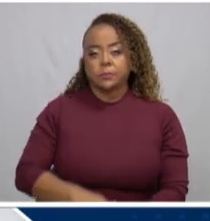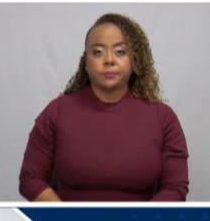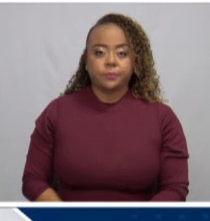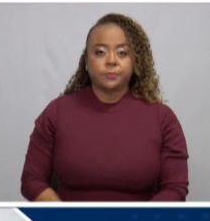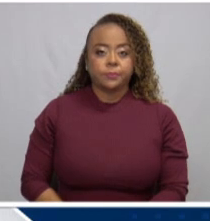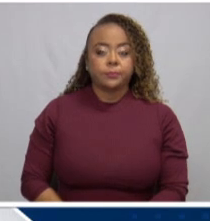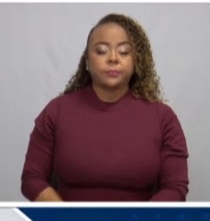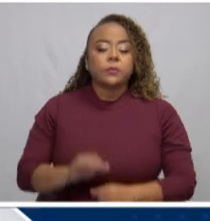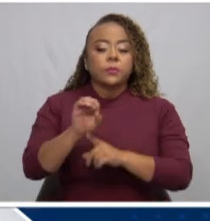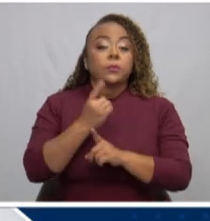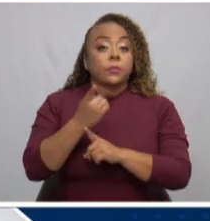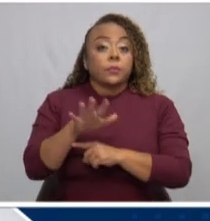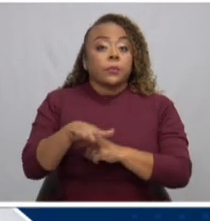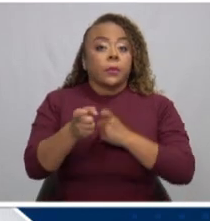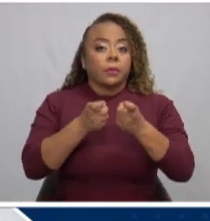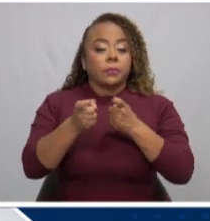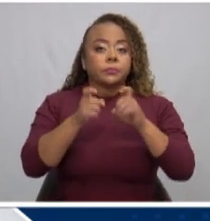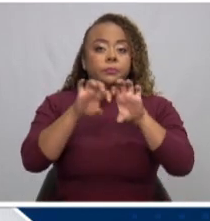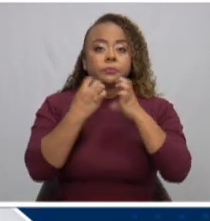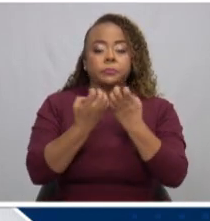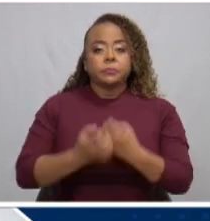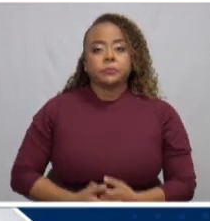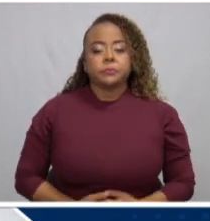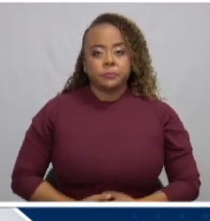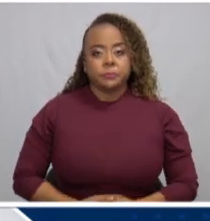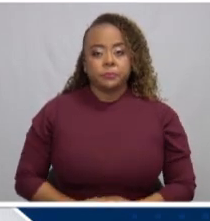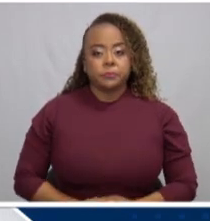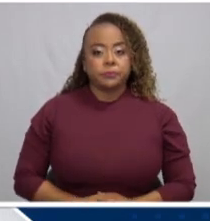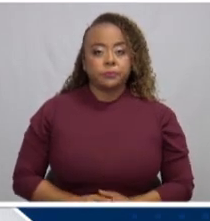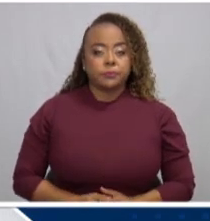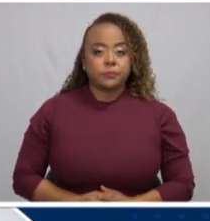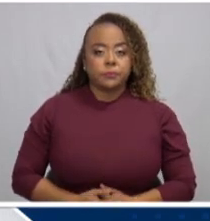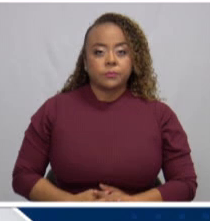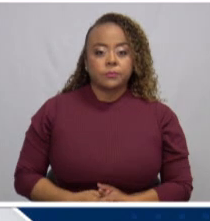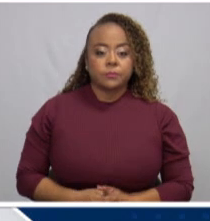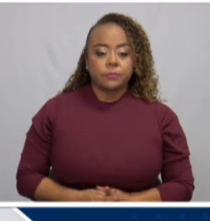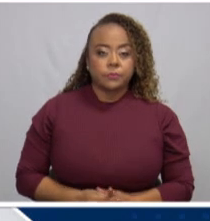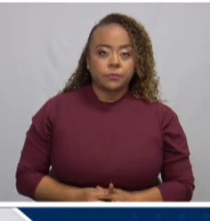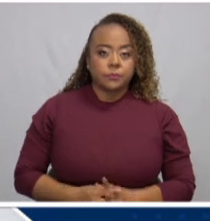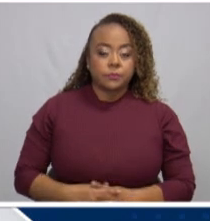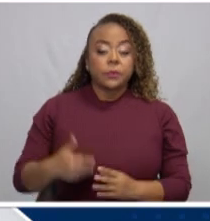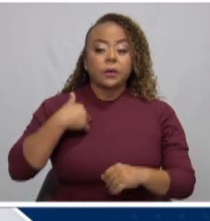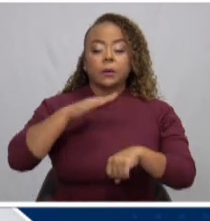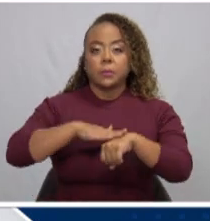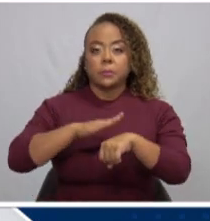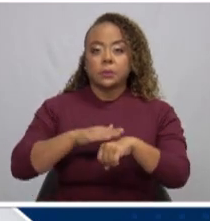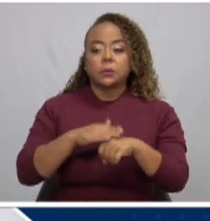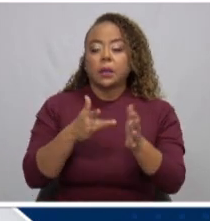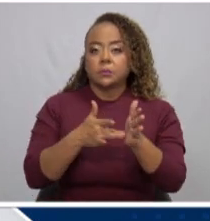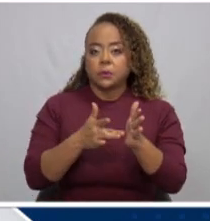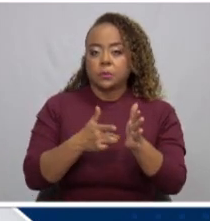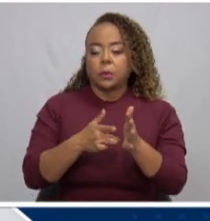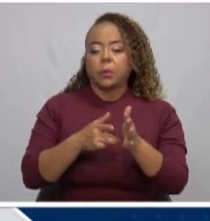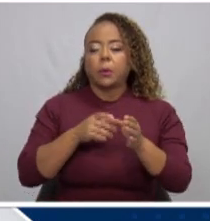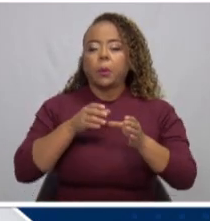sociedades que administraban los equipos O sea que tenían digamos la la la concesión sí de de de explotación